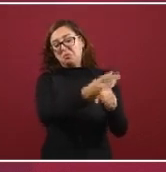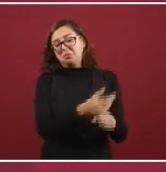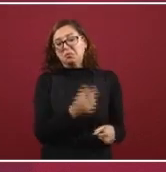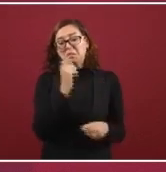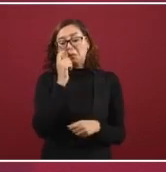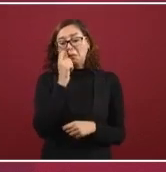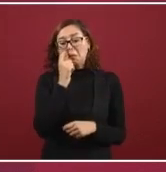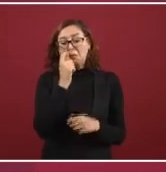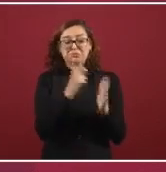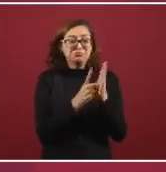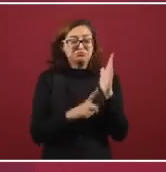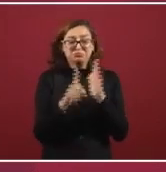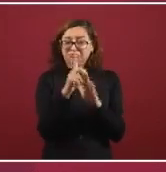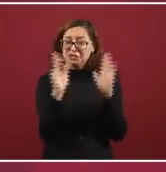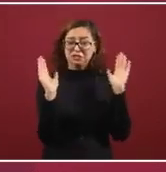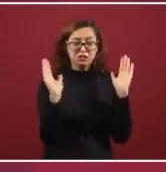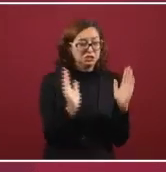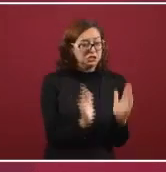muy limitada,